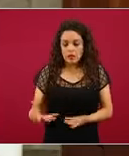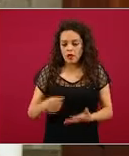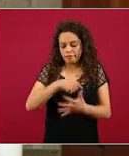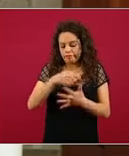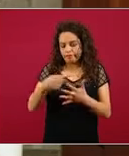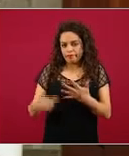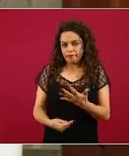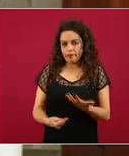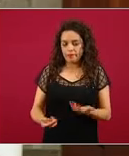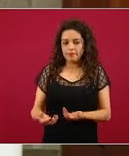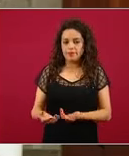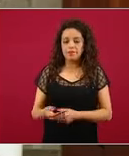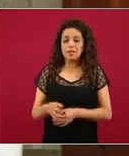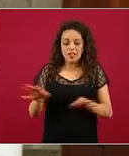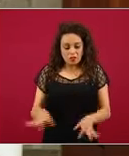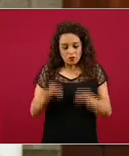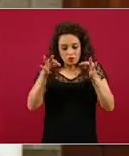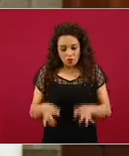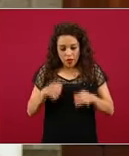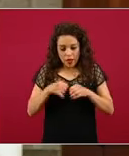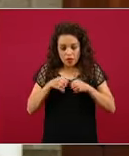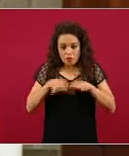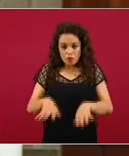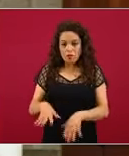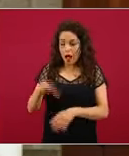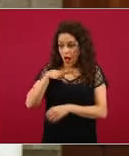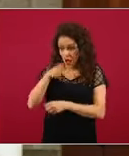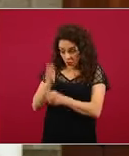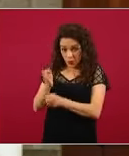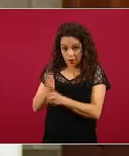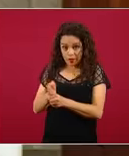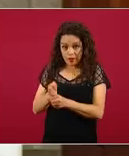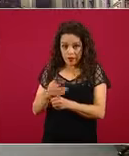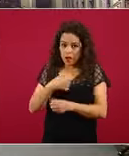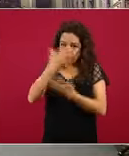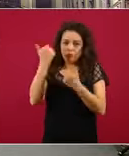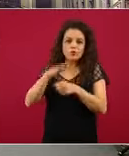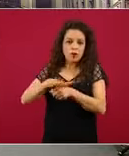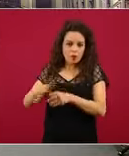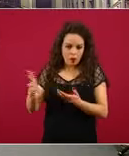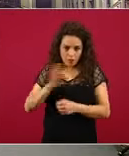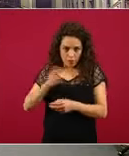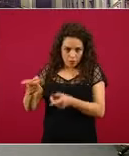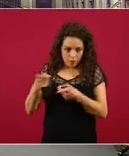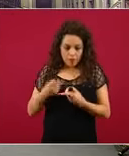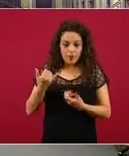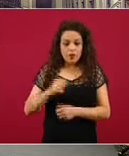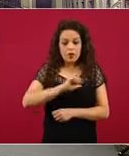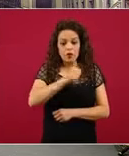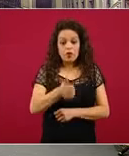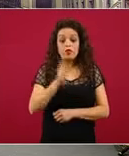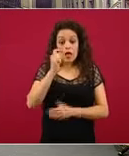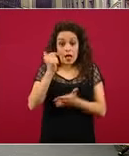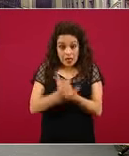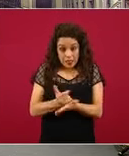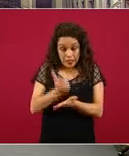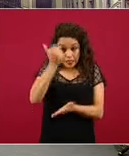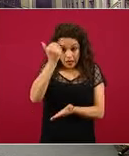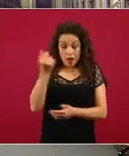es la información fidedigna que ahorita tenga. Y también, ¿qué tan graves son las secuelas y si